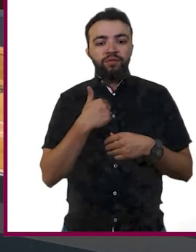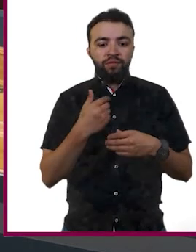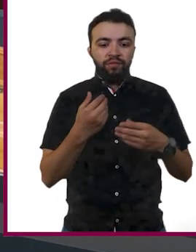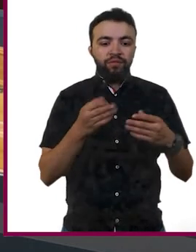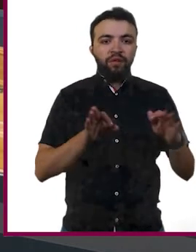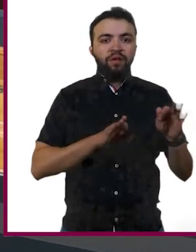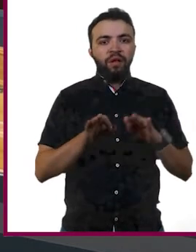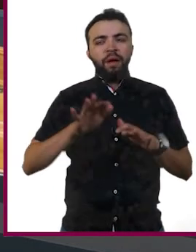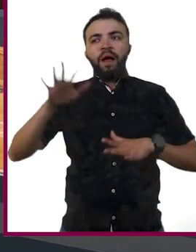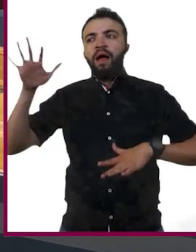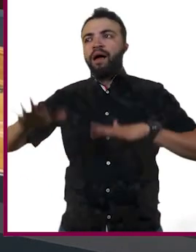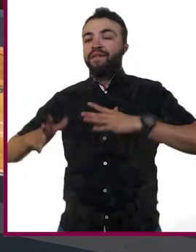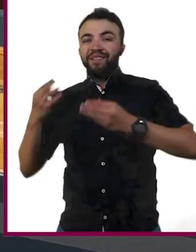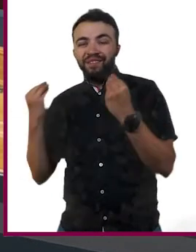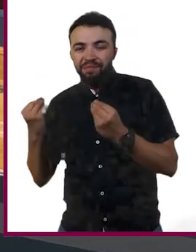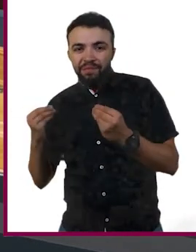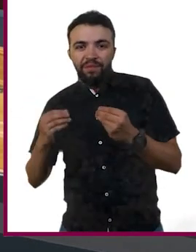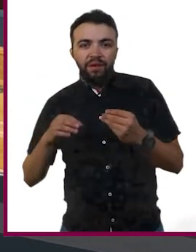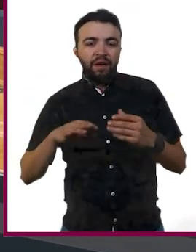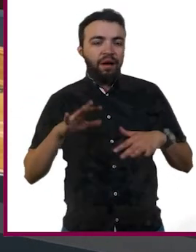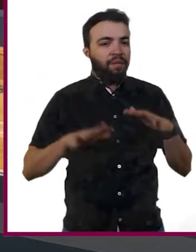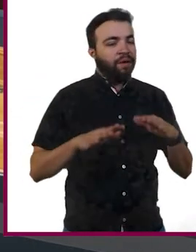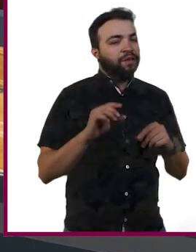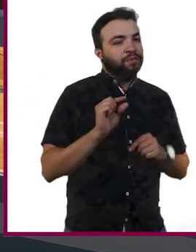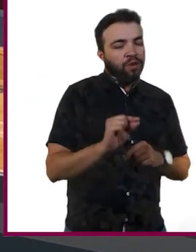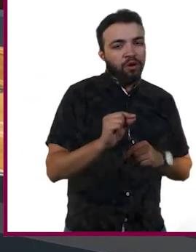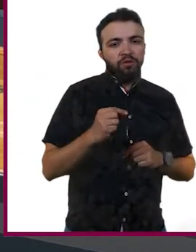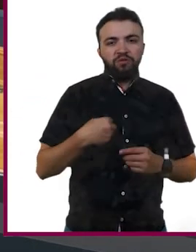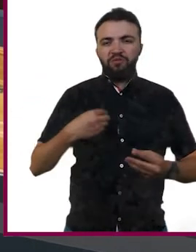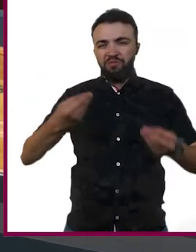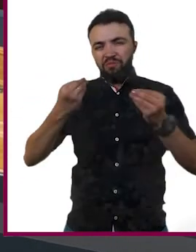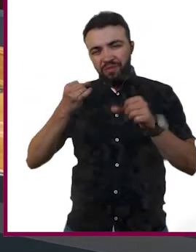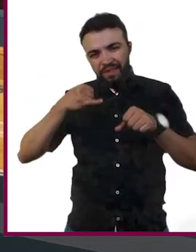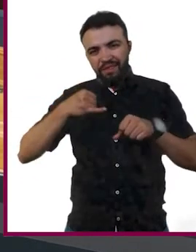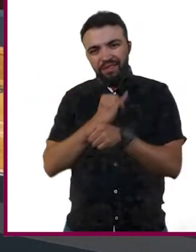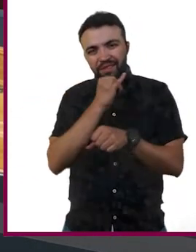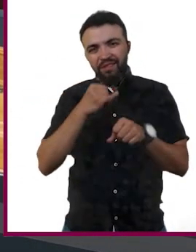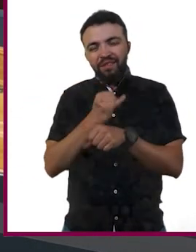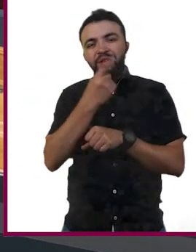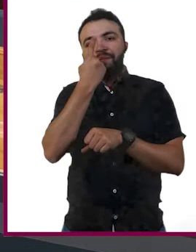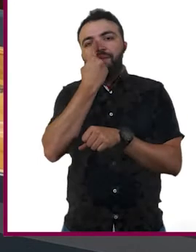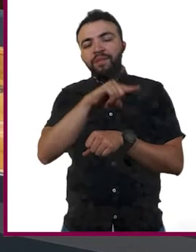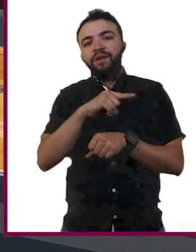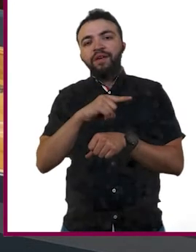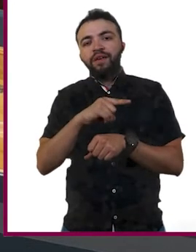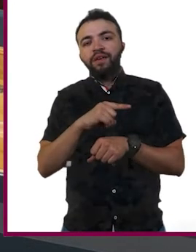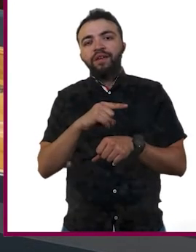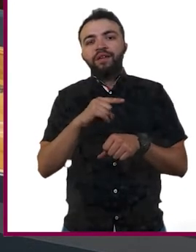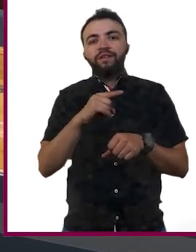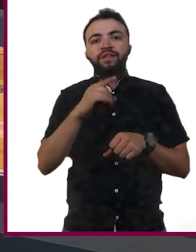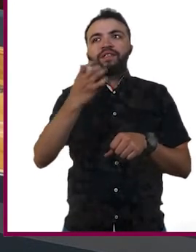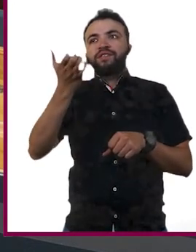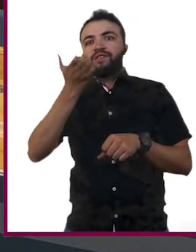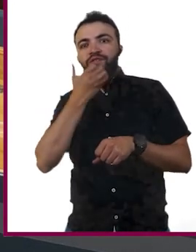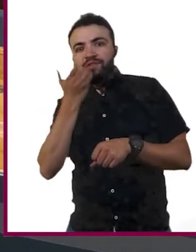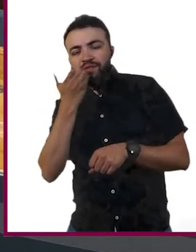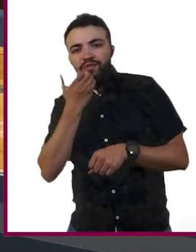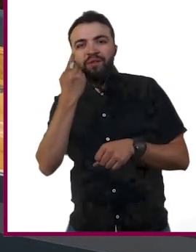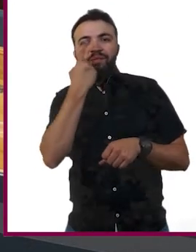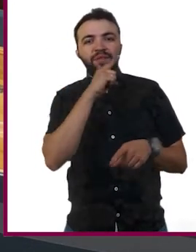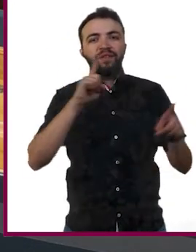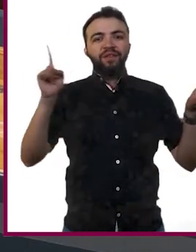veces mucho, a veces poco. He construido bastantes instrumentos para orquestas o para escuelas,